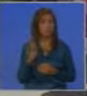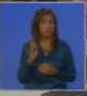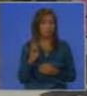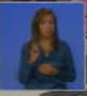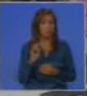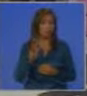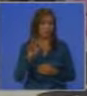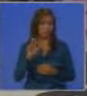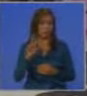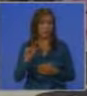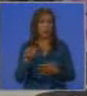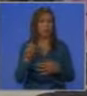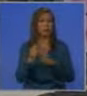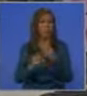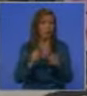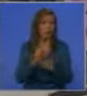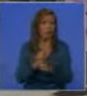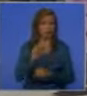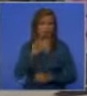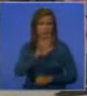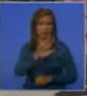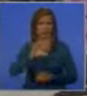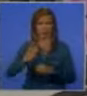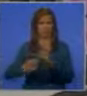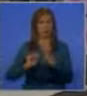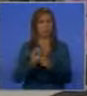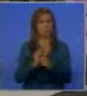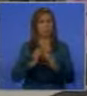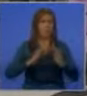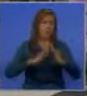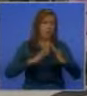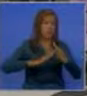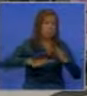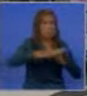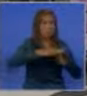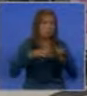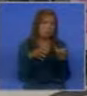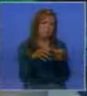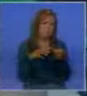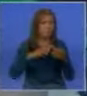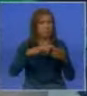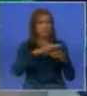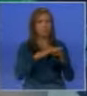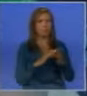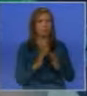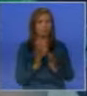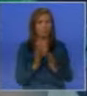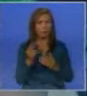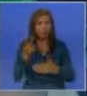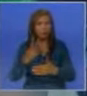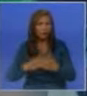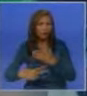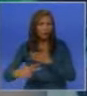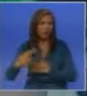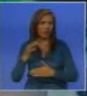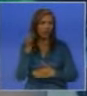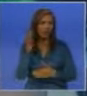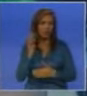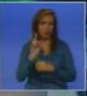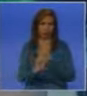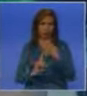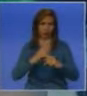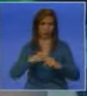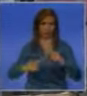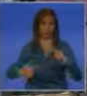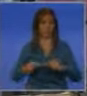era una mujer de 37 años. Vivía en un barrio pequeño de Ambato, madre soltera de una niña de un año y medio. El